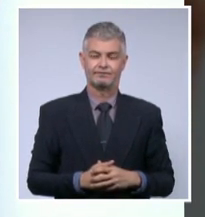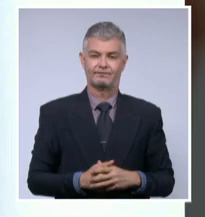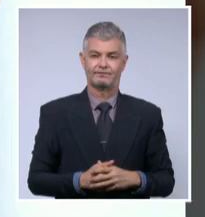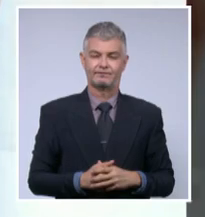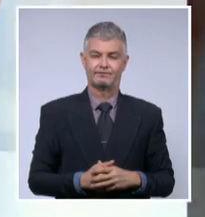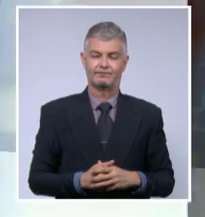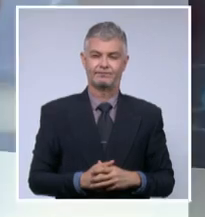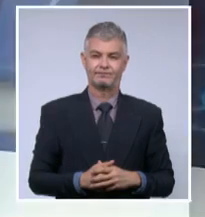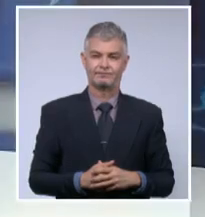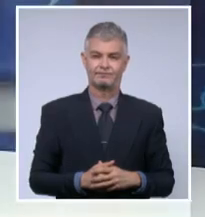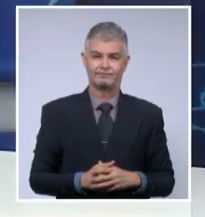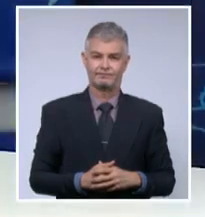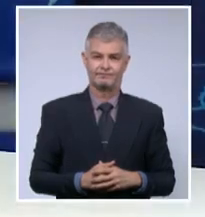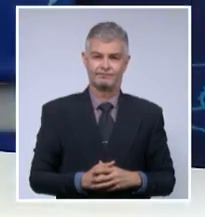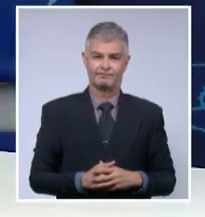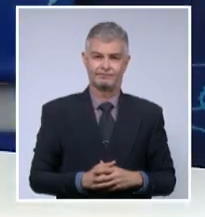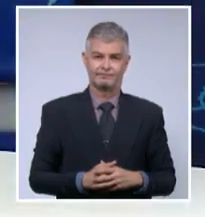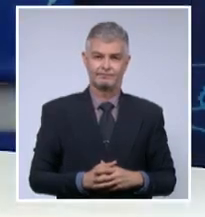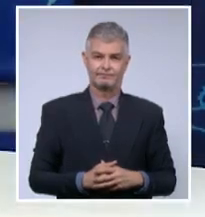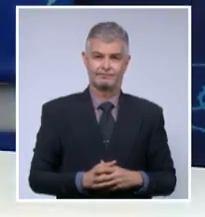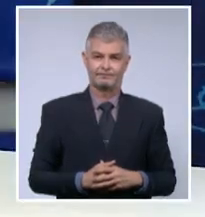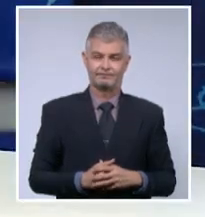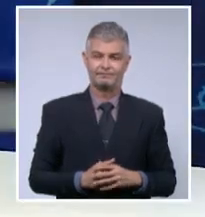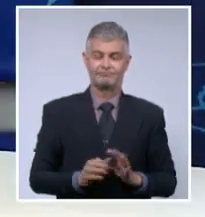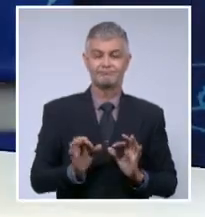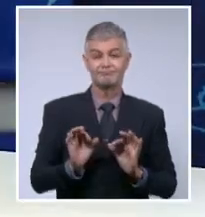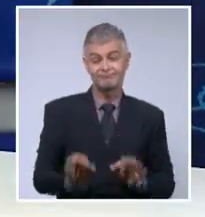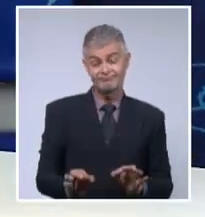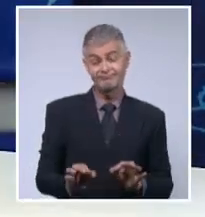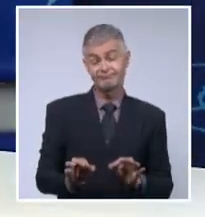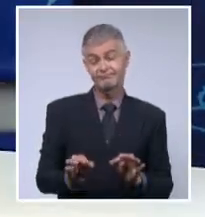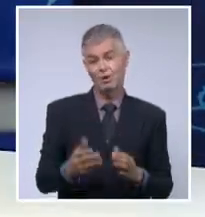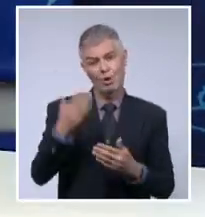bello. Y con el eterno homenaje a nuestro